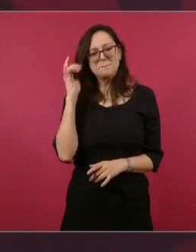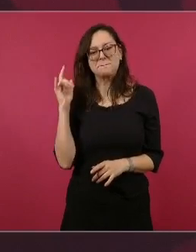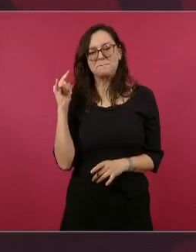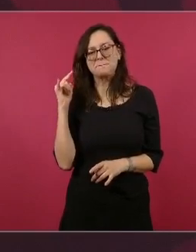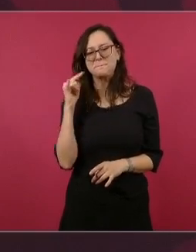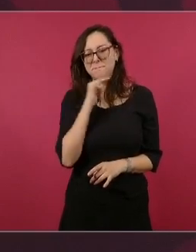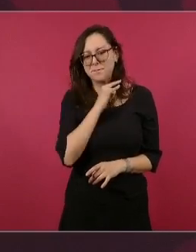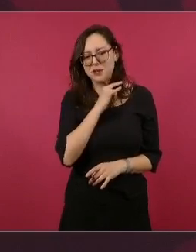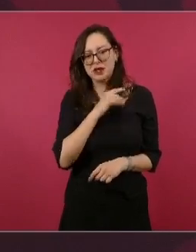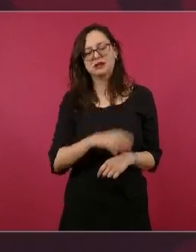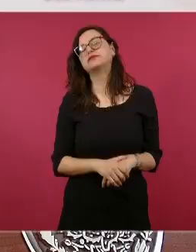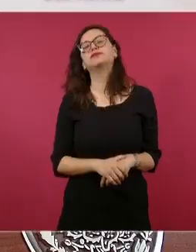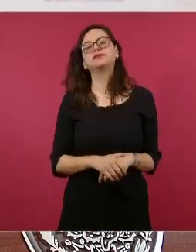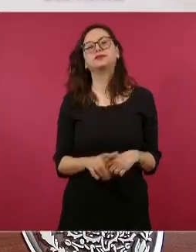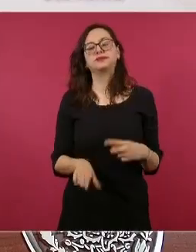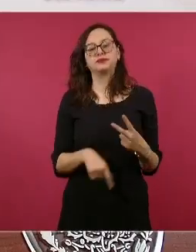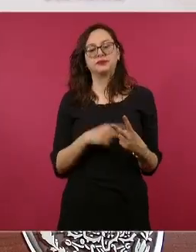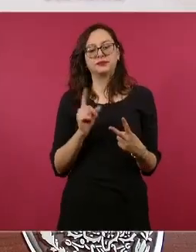segundo